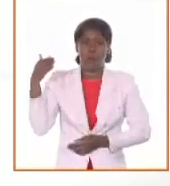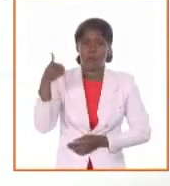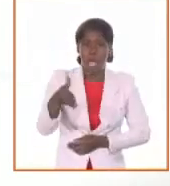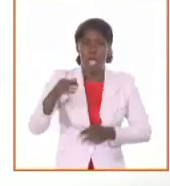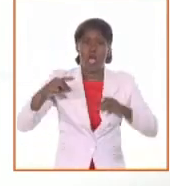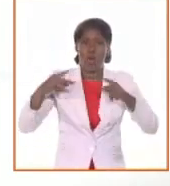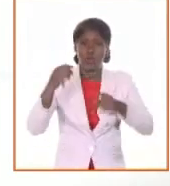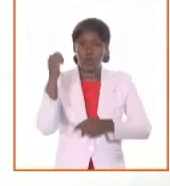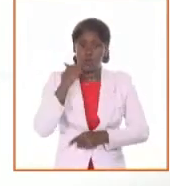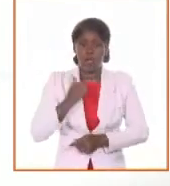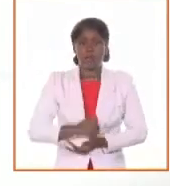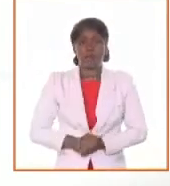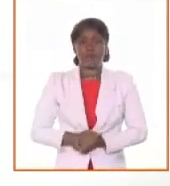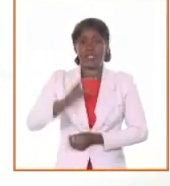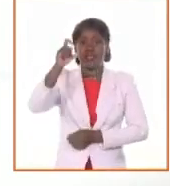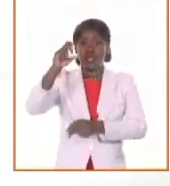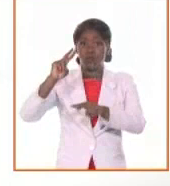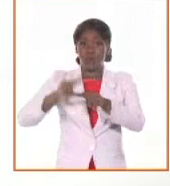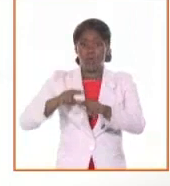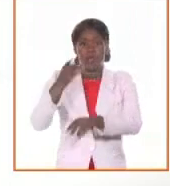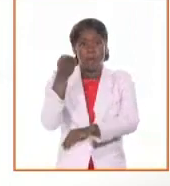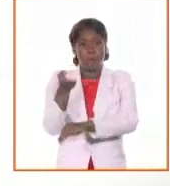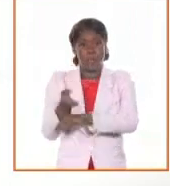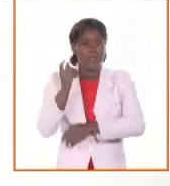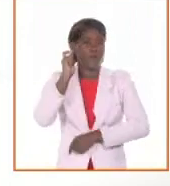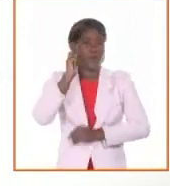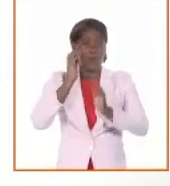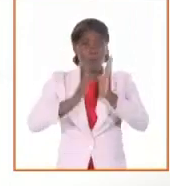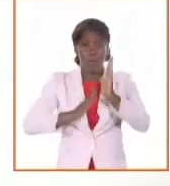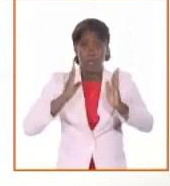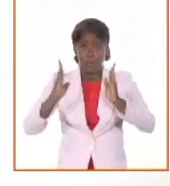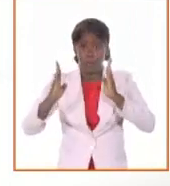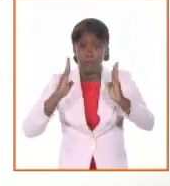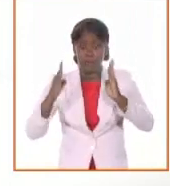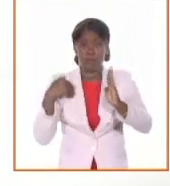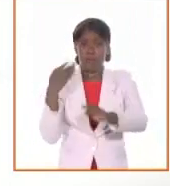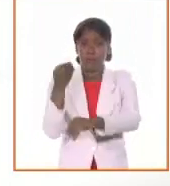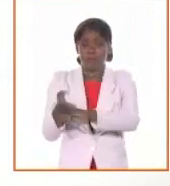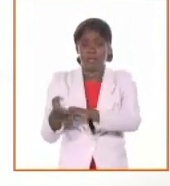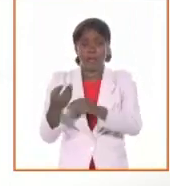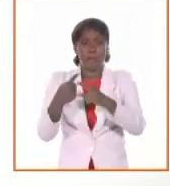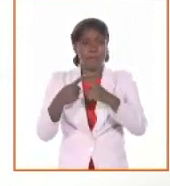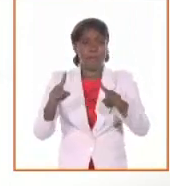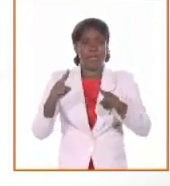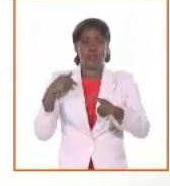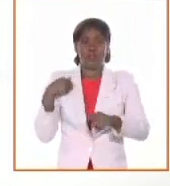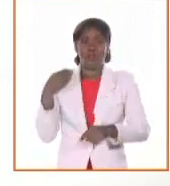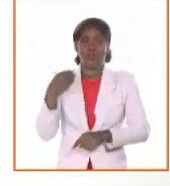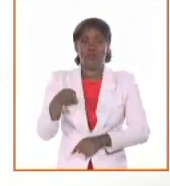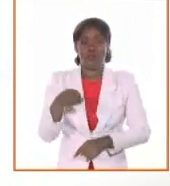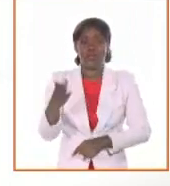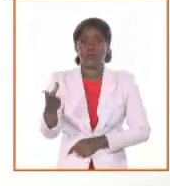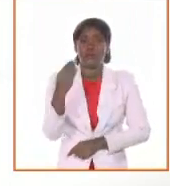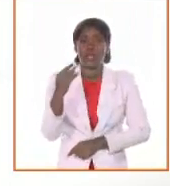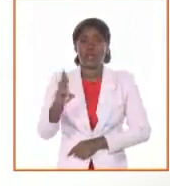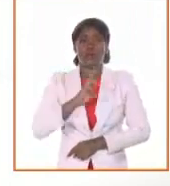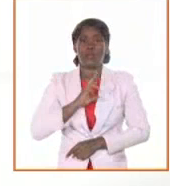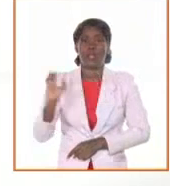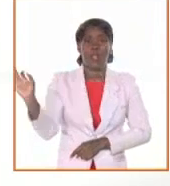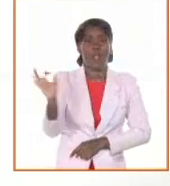en el registro civil de Centro Habana en el mes de febrero y la última vez que acudí a recogerlo aún no estaban